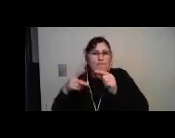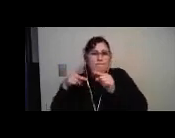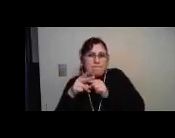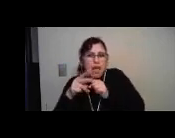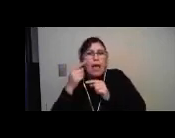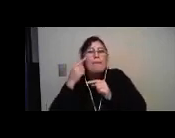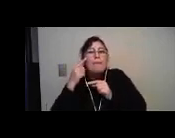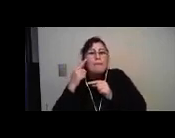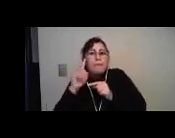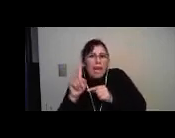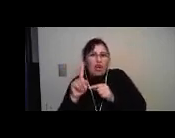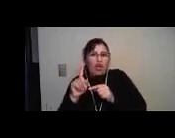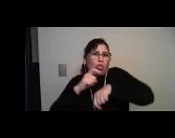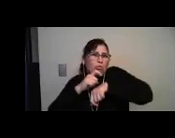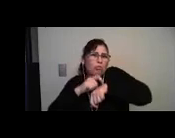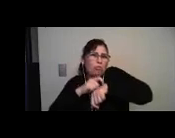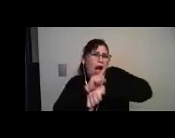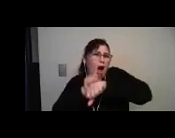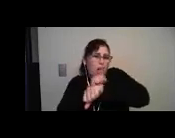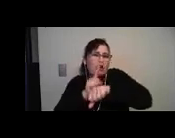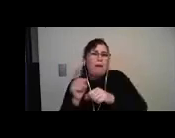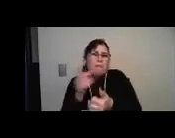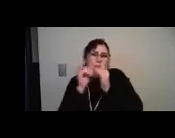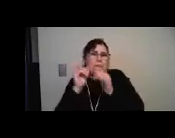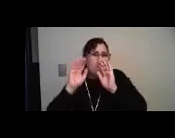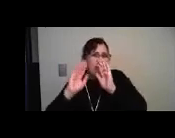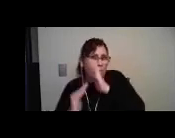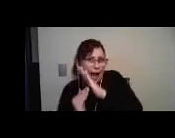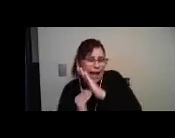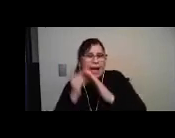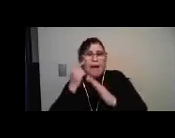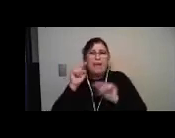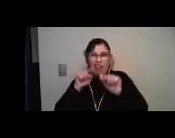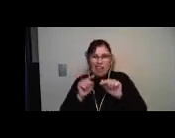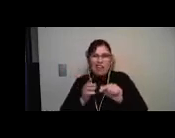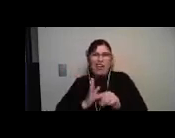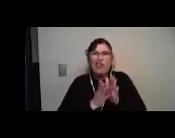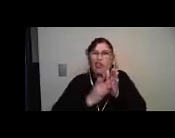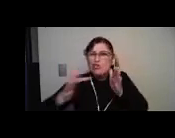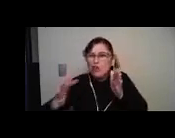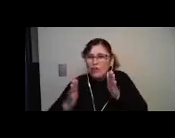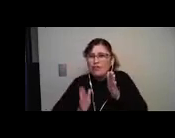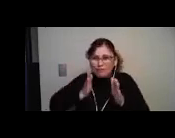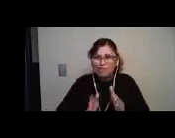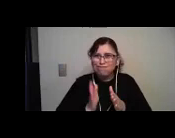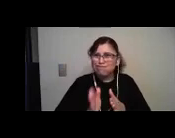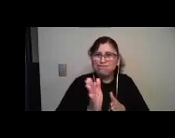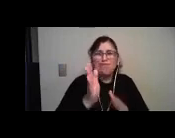indicio de probablemente de una patología neuropática alcohólica, ¿ya? ¿De acuerdo?